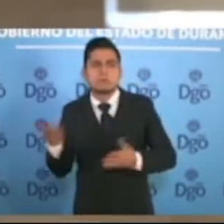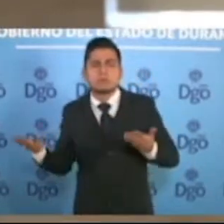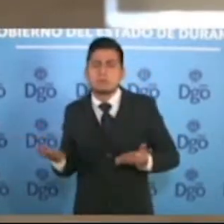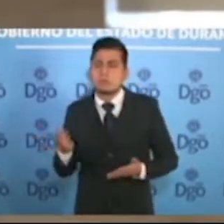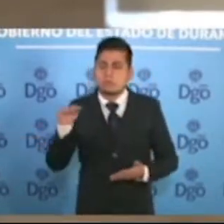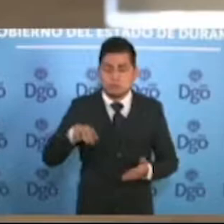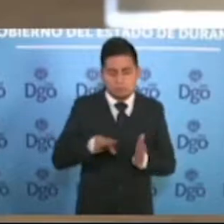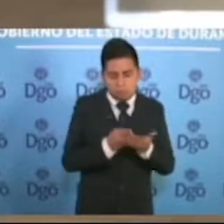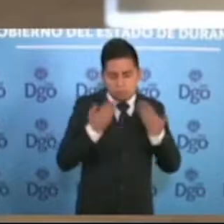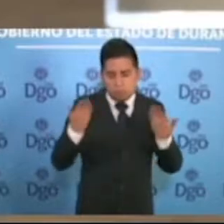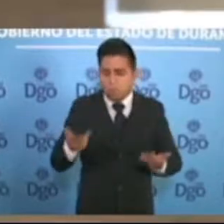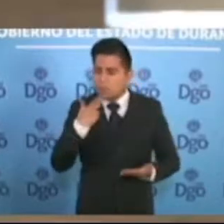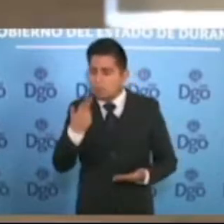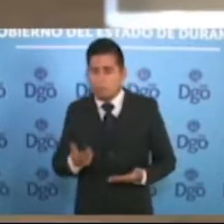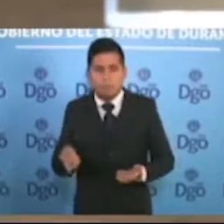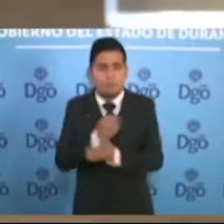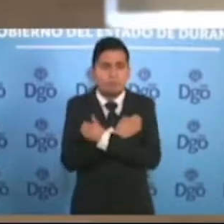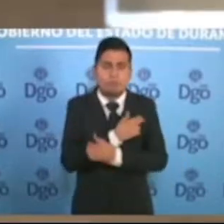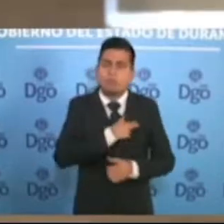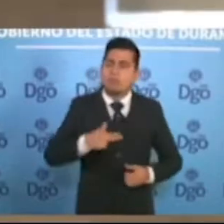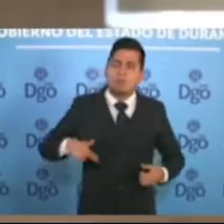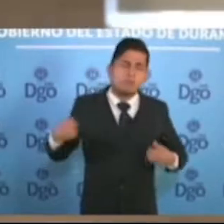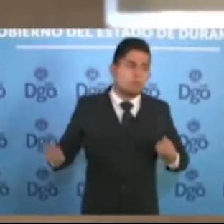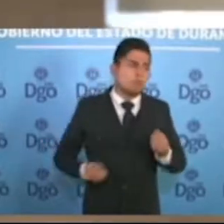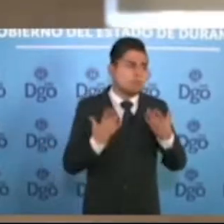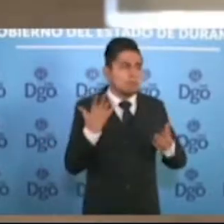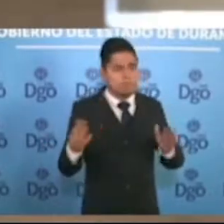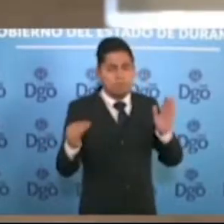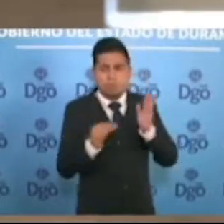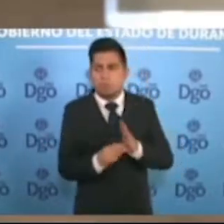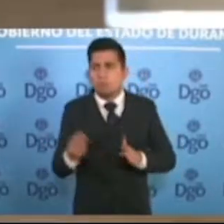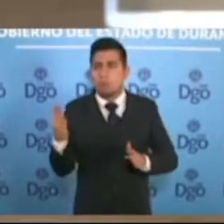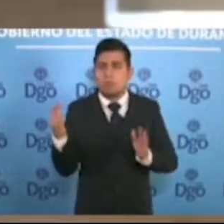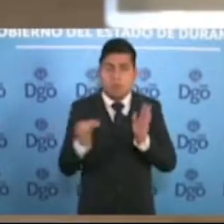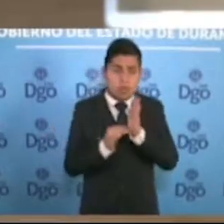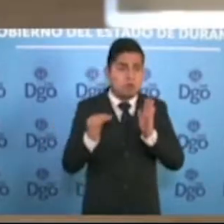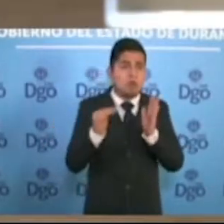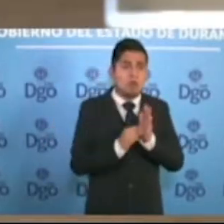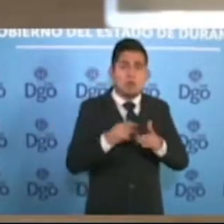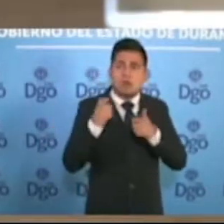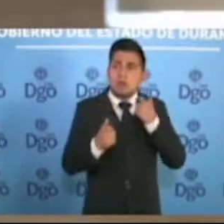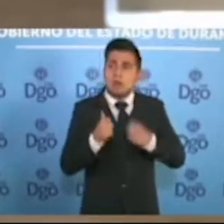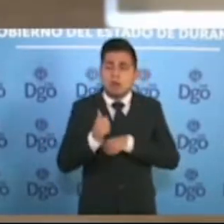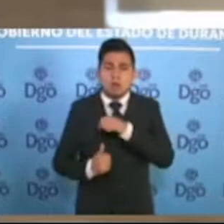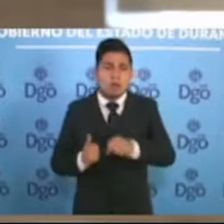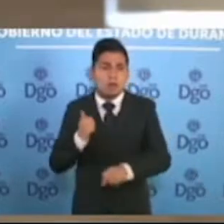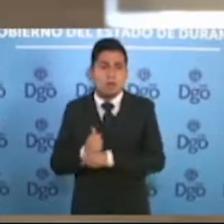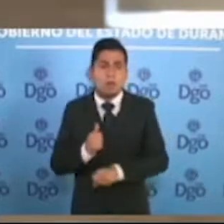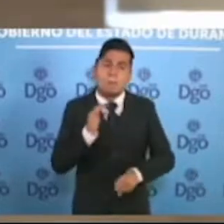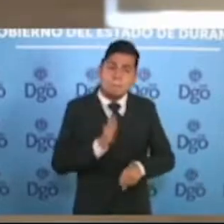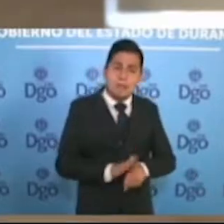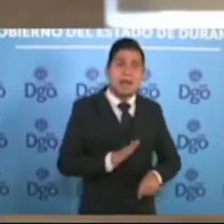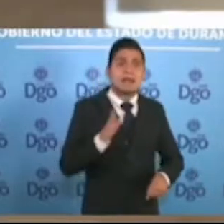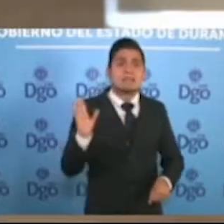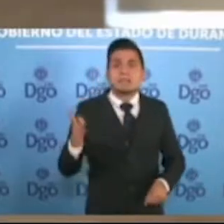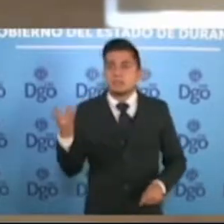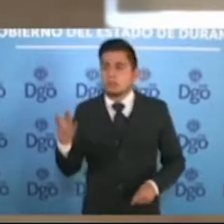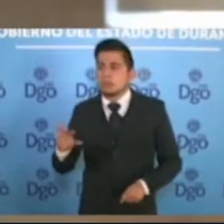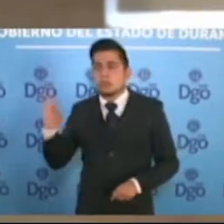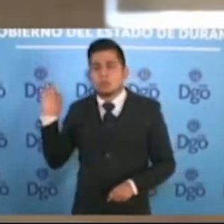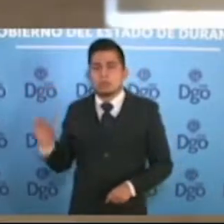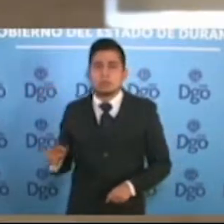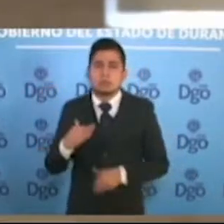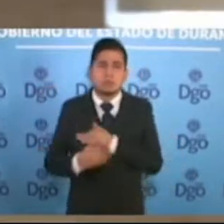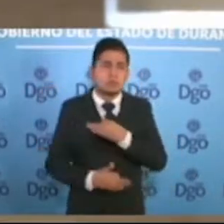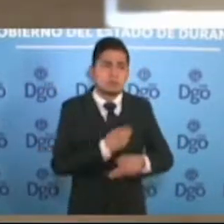educación, aportamos un promedio de 5 mil millones de pesos anuales, más de la mitad de